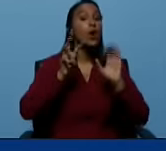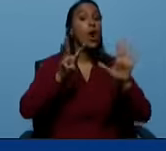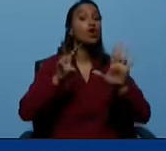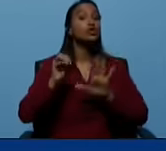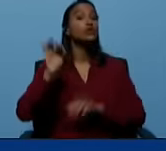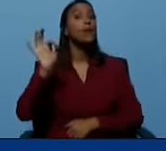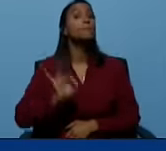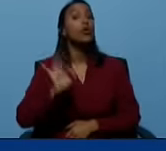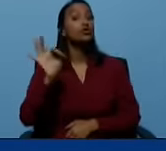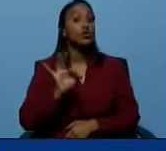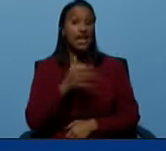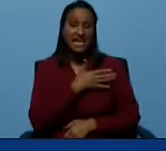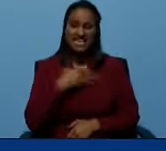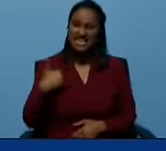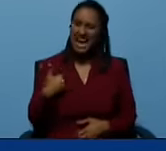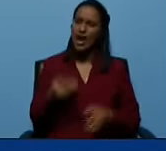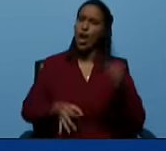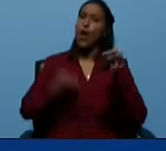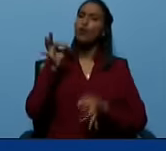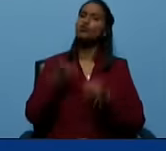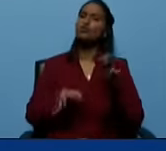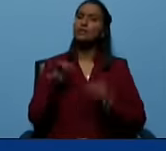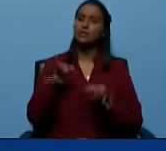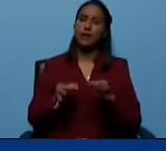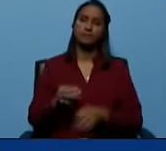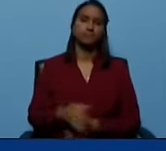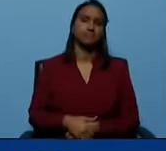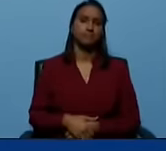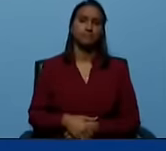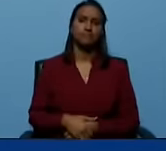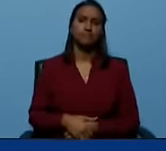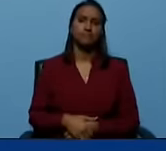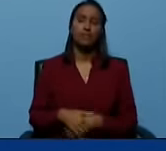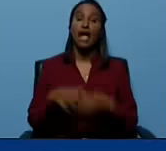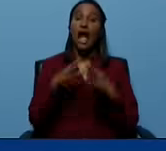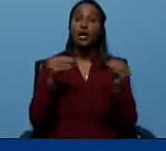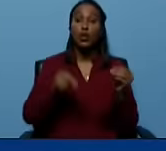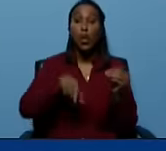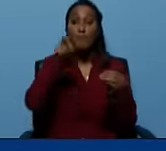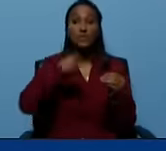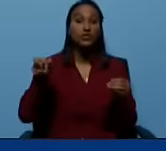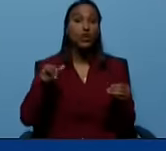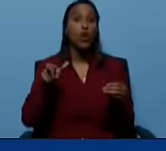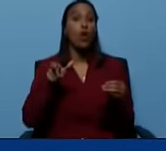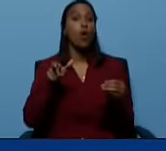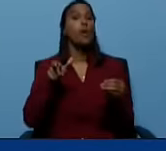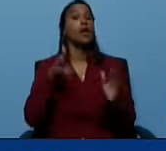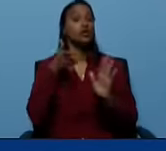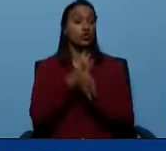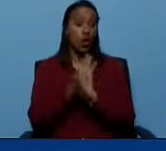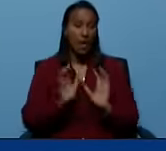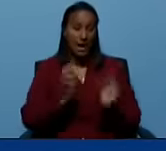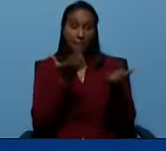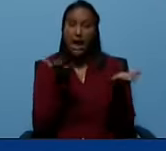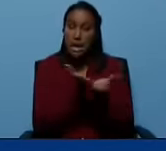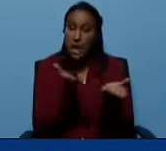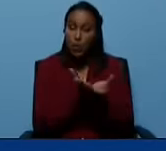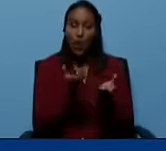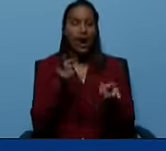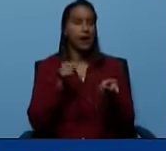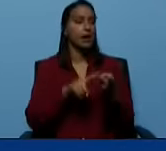quiere máxima justicia a los criminales involucrados en la quema de escuelas,